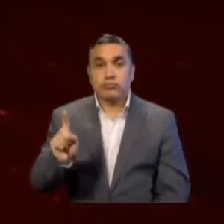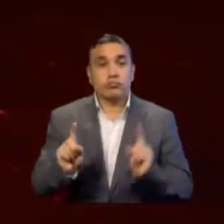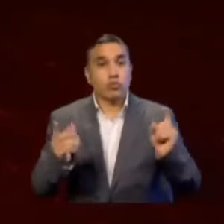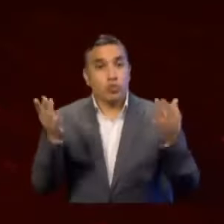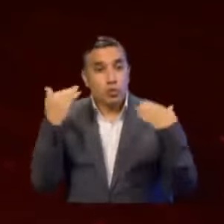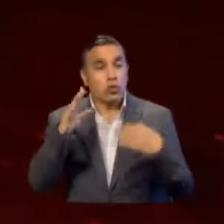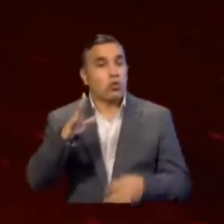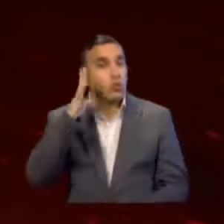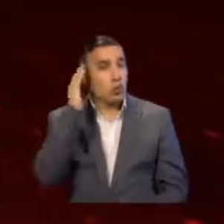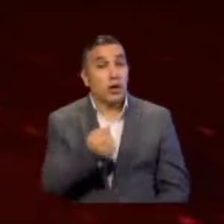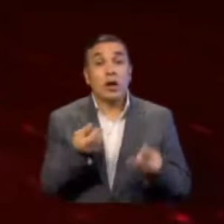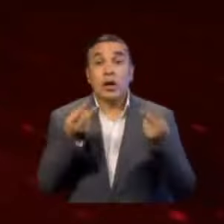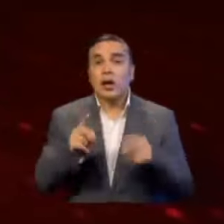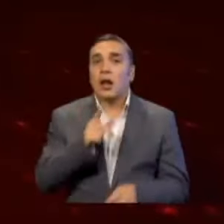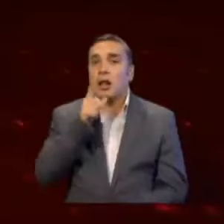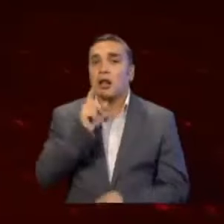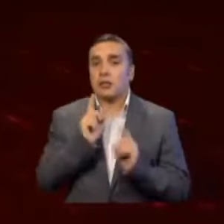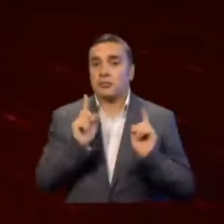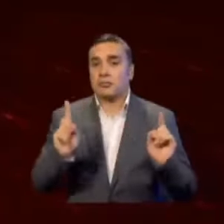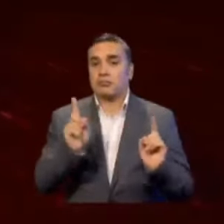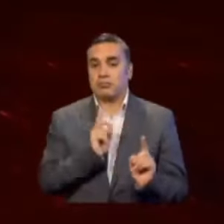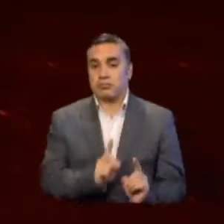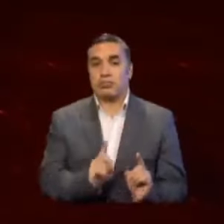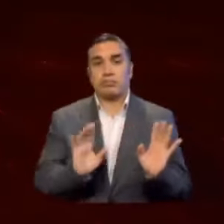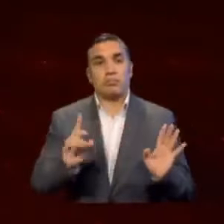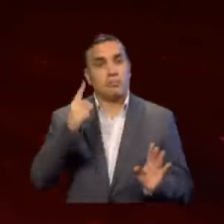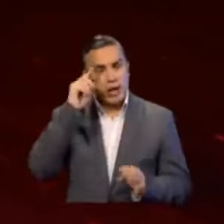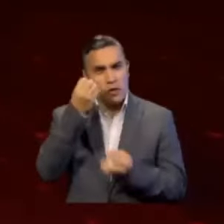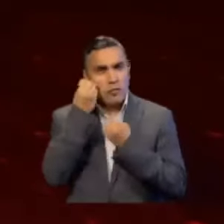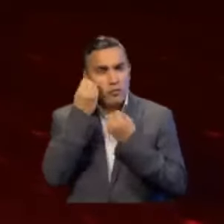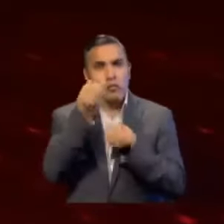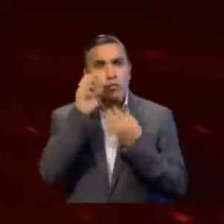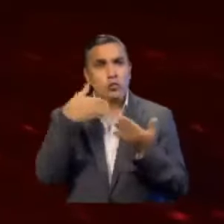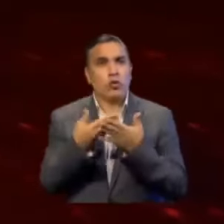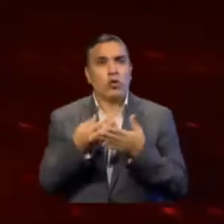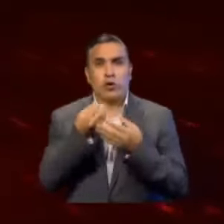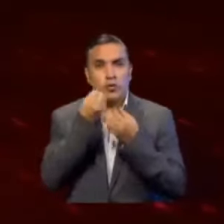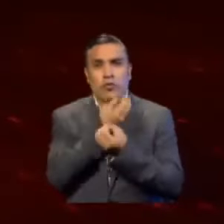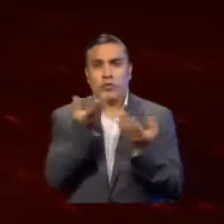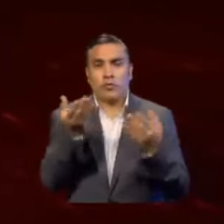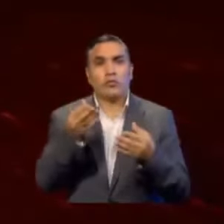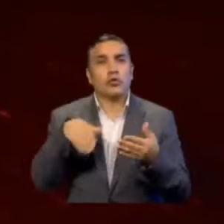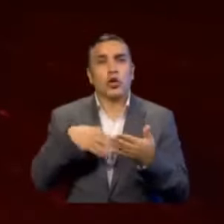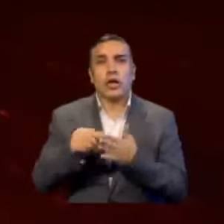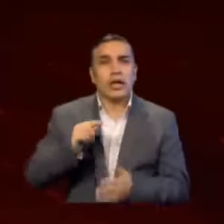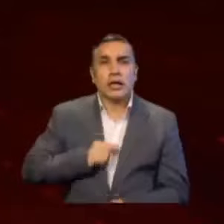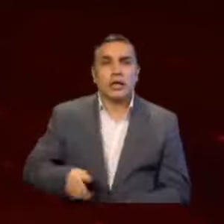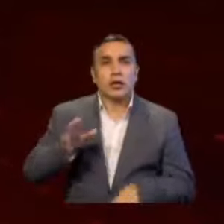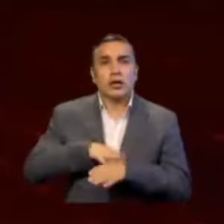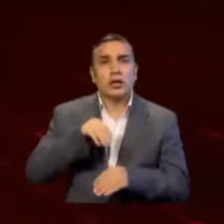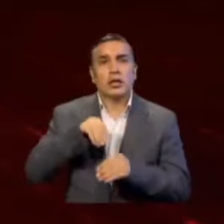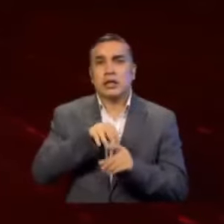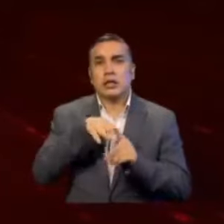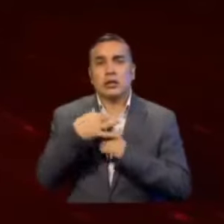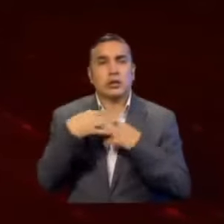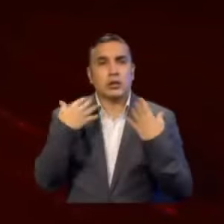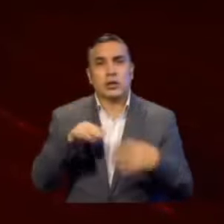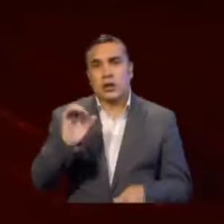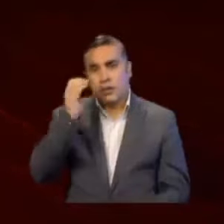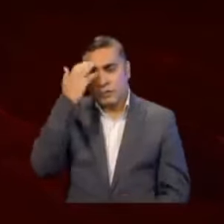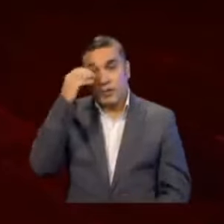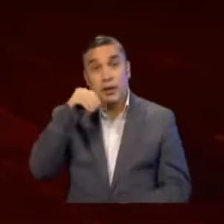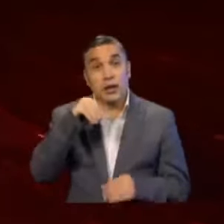como en Cuenca y también en Latacunga para llevarles a ustedes minuto a minuto todos los detalles sobre esta situación alarmante